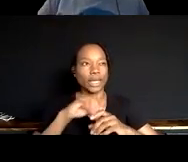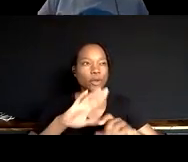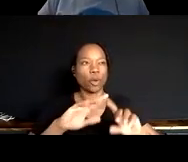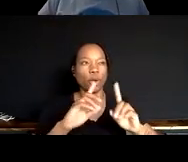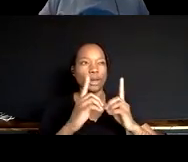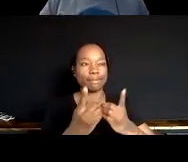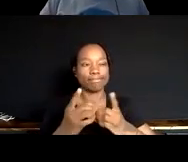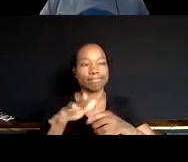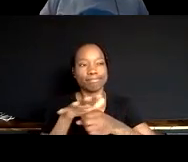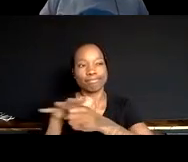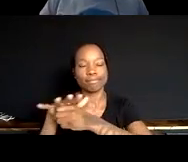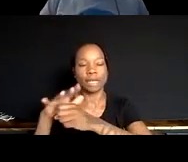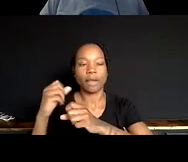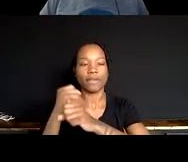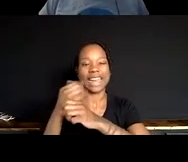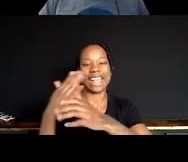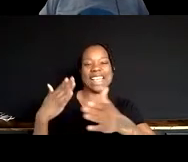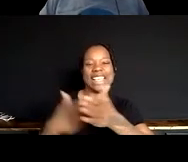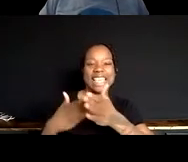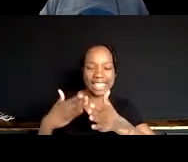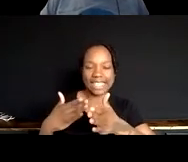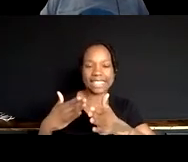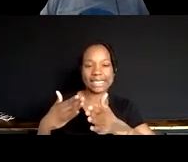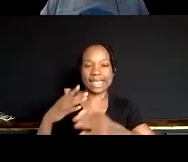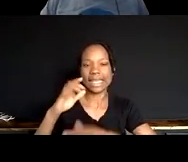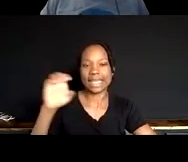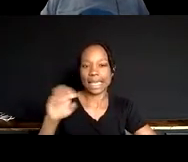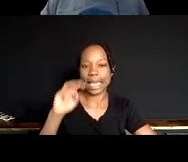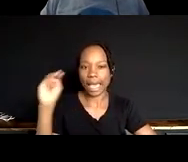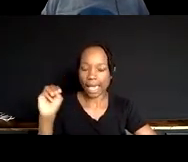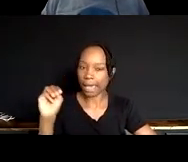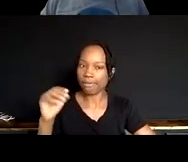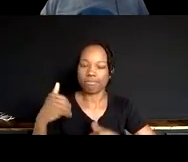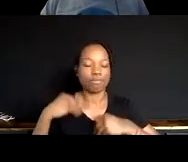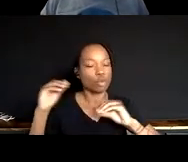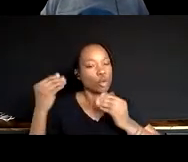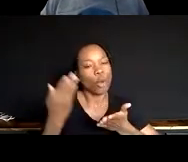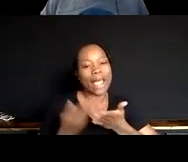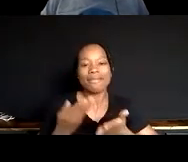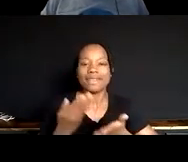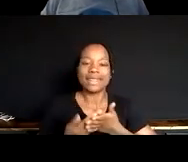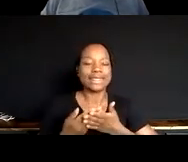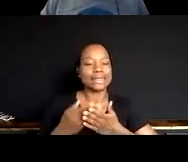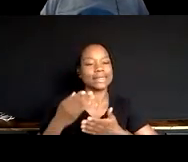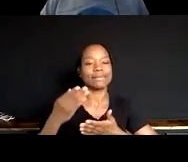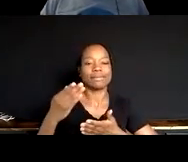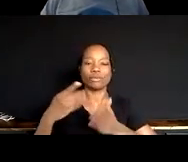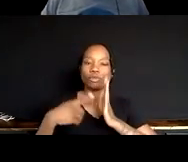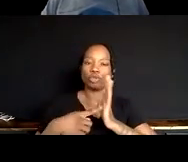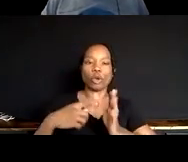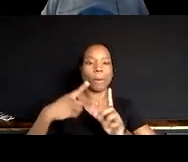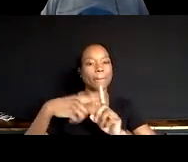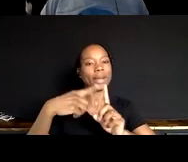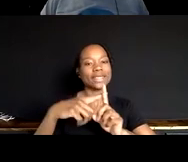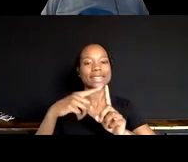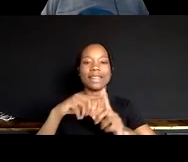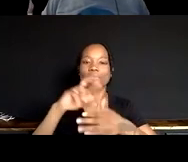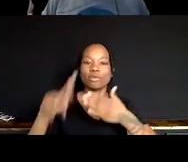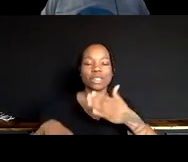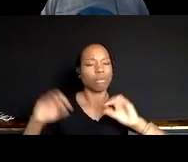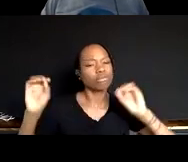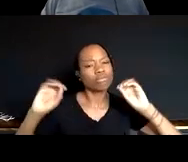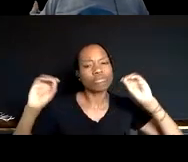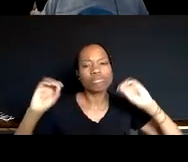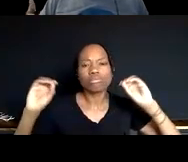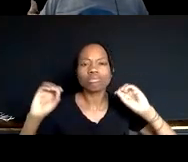electrónico en Nueva York y su jurisdicción. No hay evidencia que dice que tiene resultados positivos. No hay investigación significativa. Lo único que se